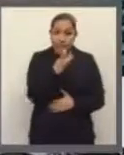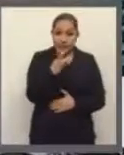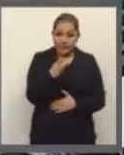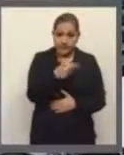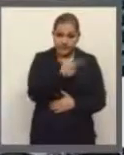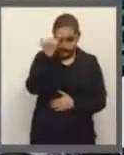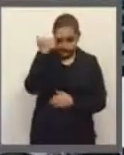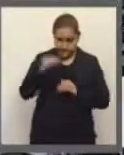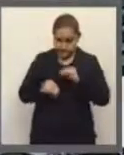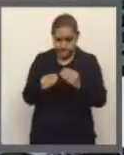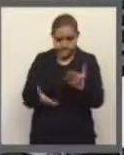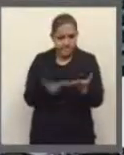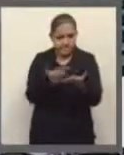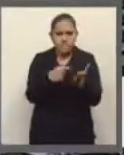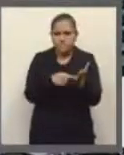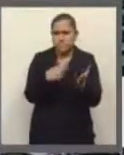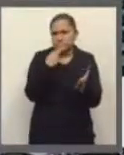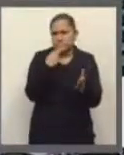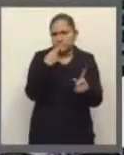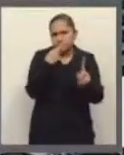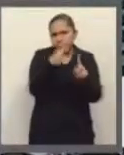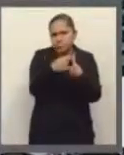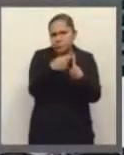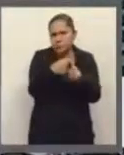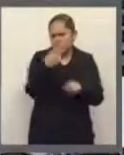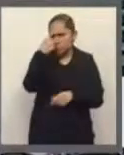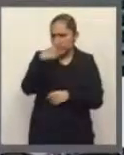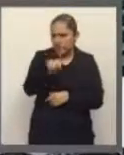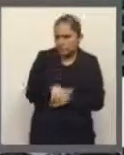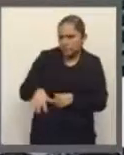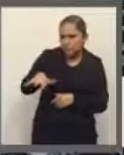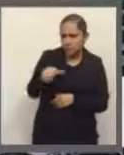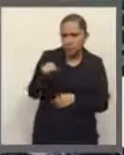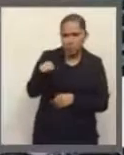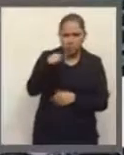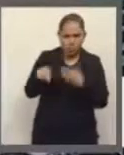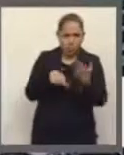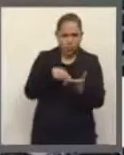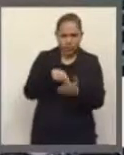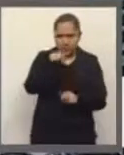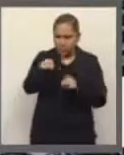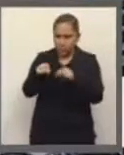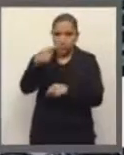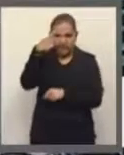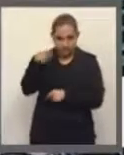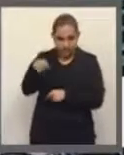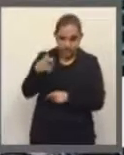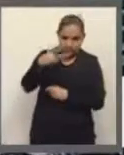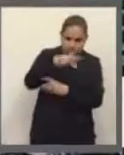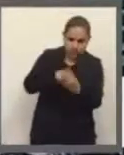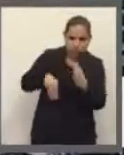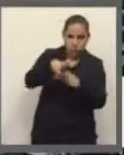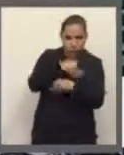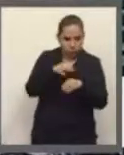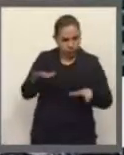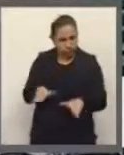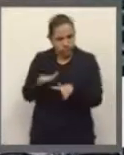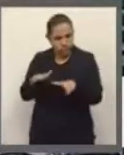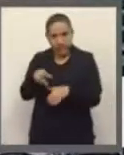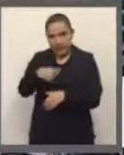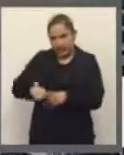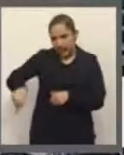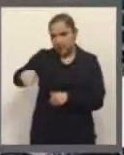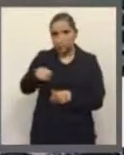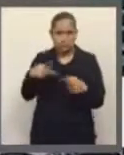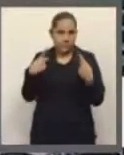de nuestras comunidades, para incentivar los polos de desarrollo y fortalecer su capital humano